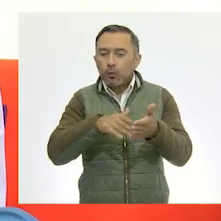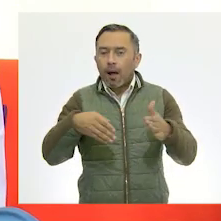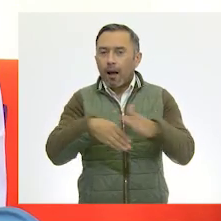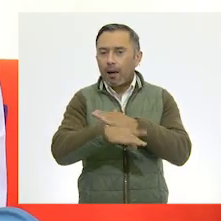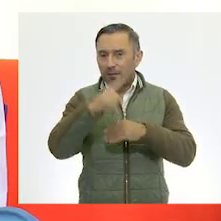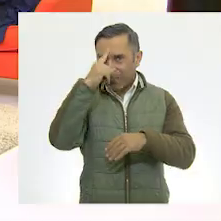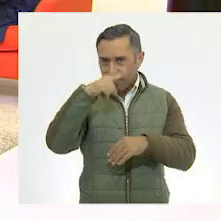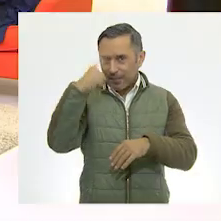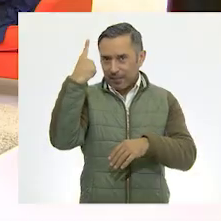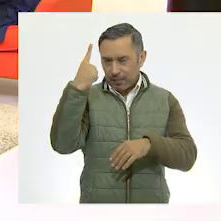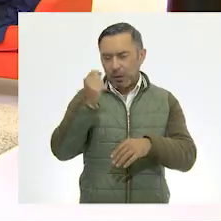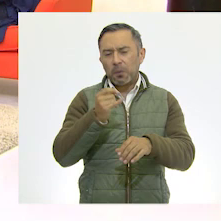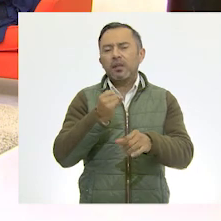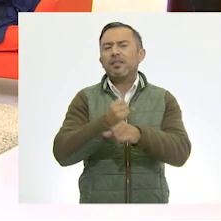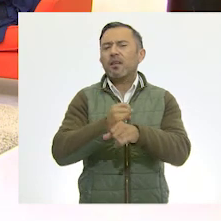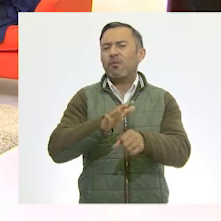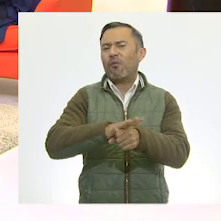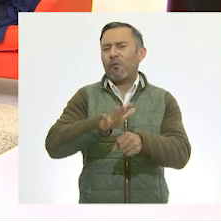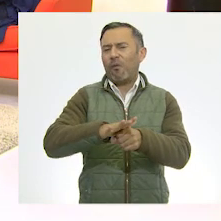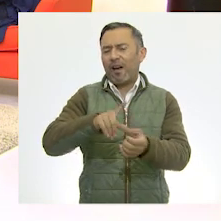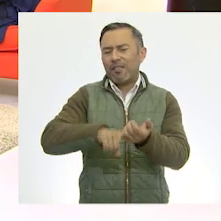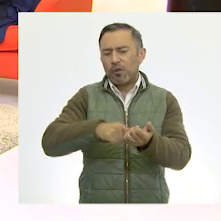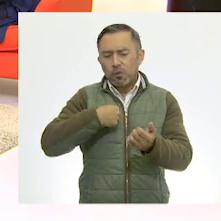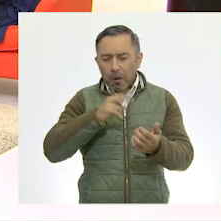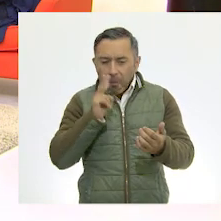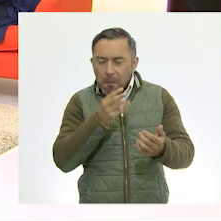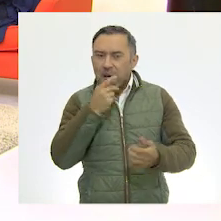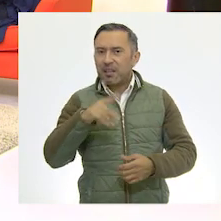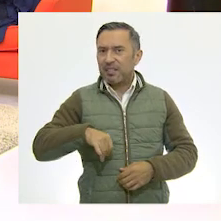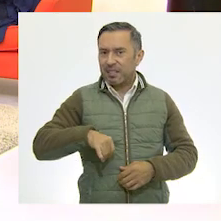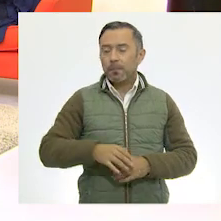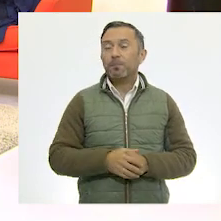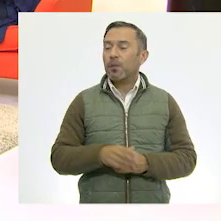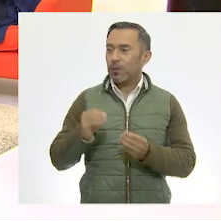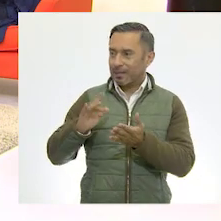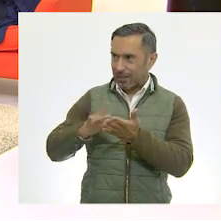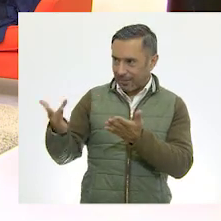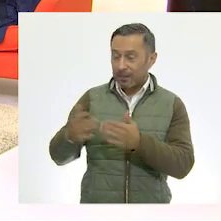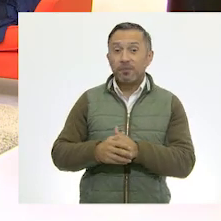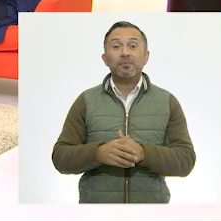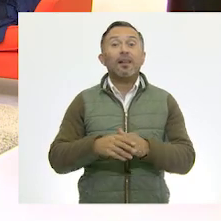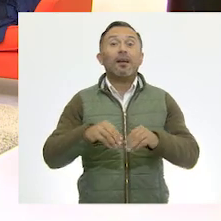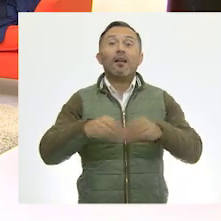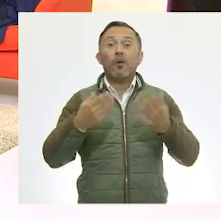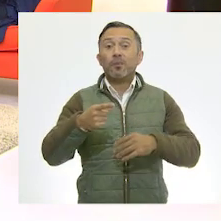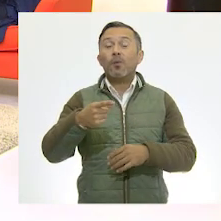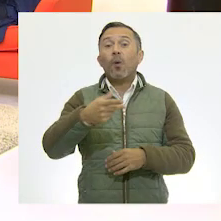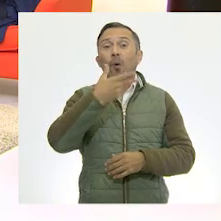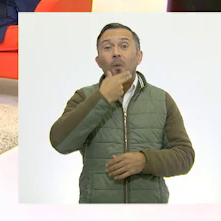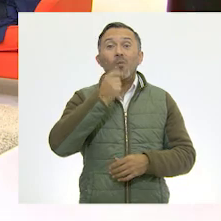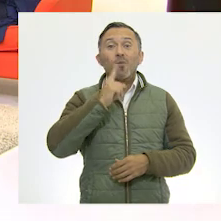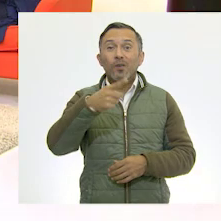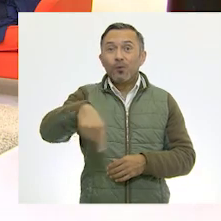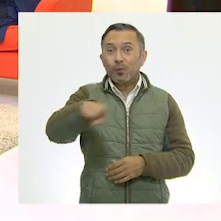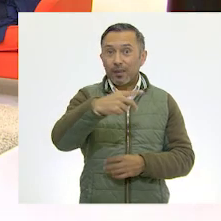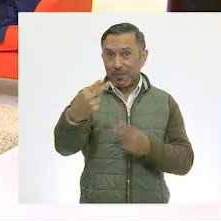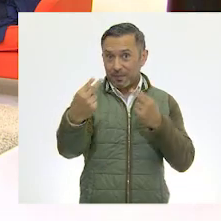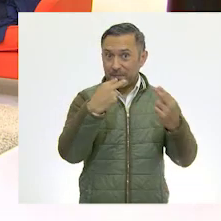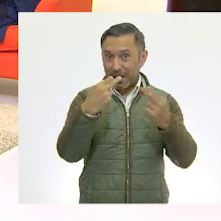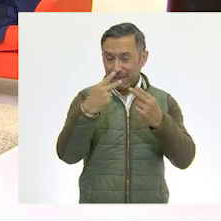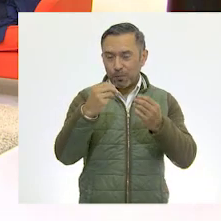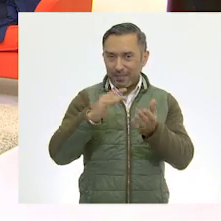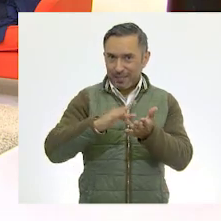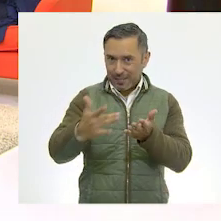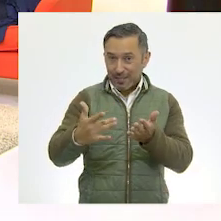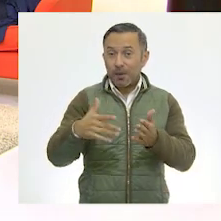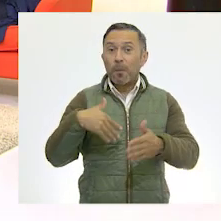muy interesante. Muchas gracias. Y por supuesto, muchas gracias a todas y a todos ustedes que nos ven desde casa. Nos vemos en